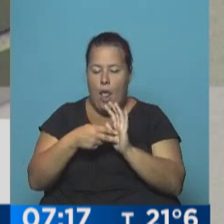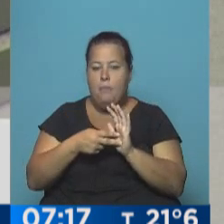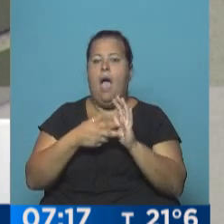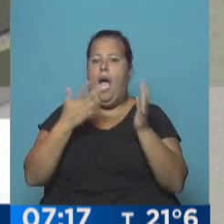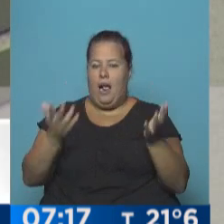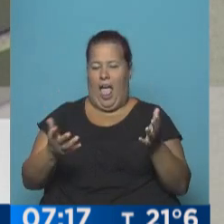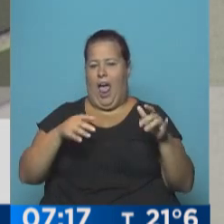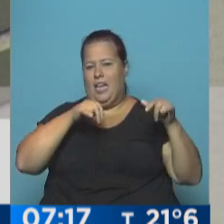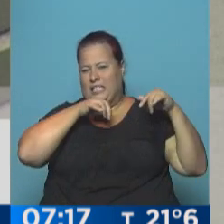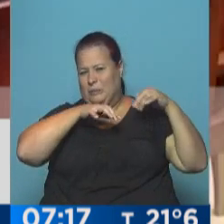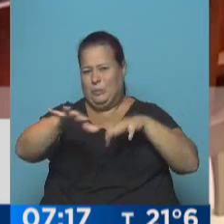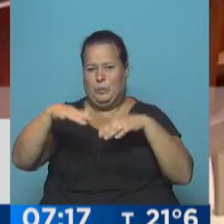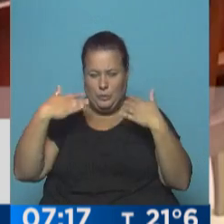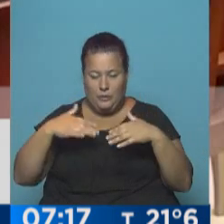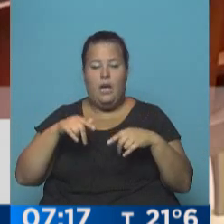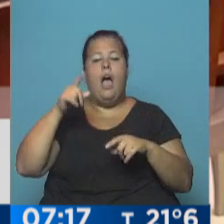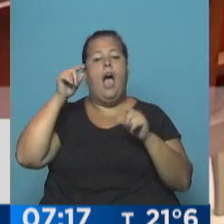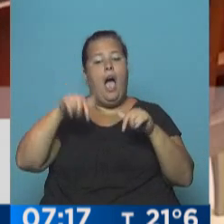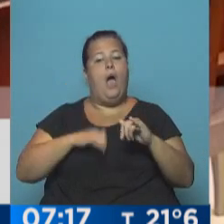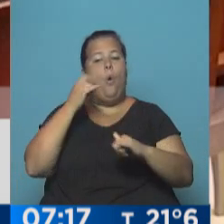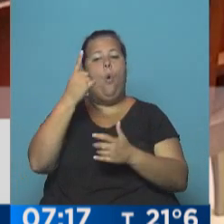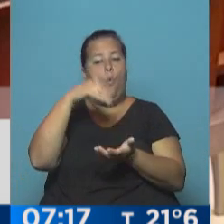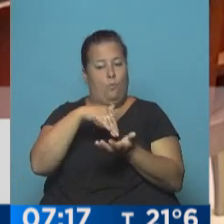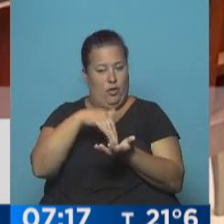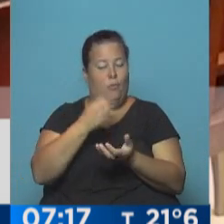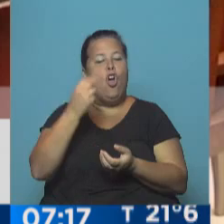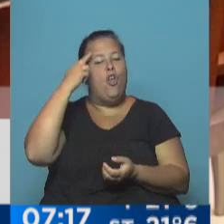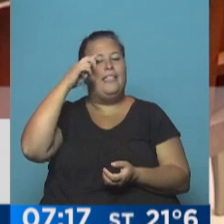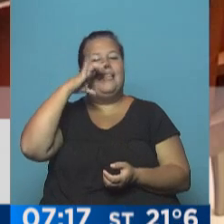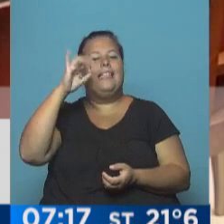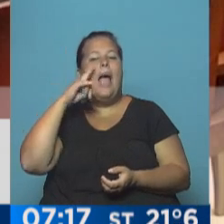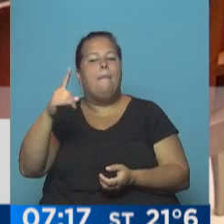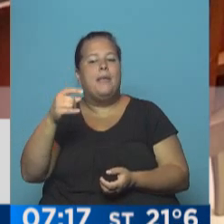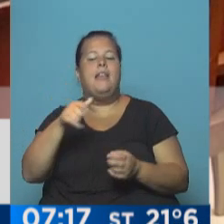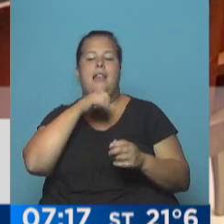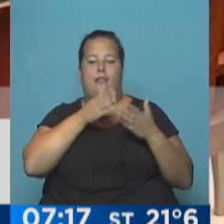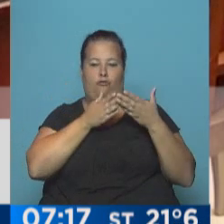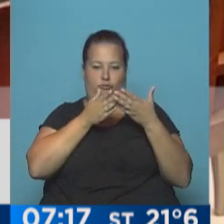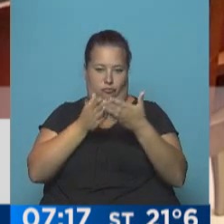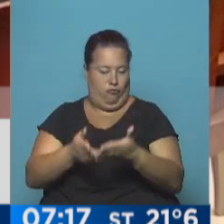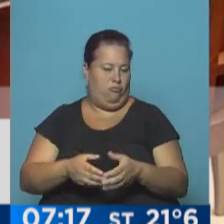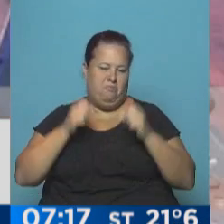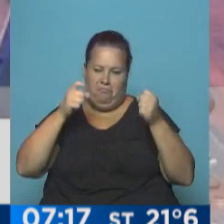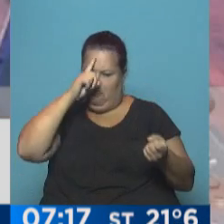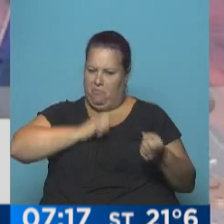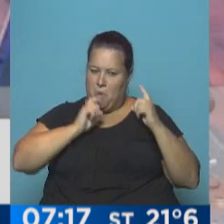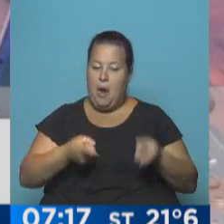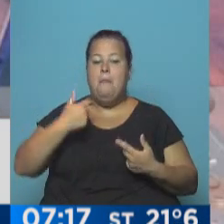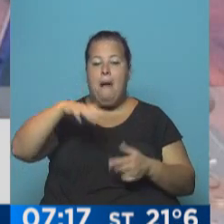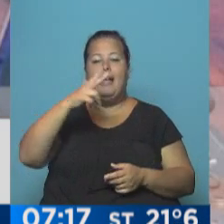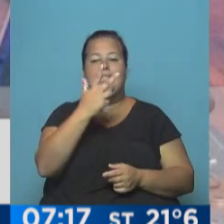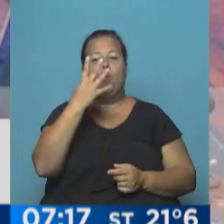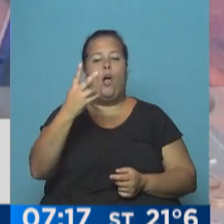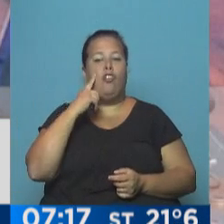hubo una movilidad importantísima. Hablábamos de 1 millón, porque 970.000 lo hicieron por agua, arriesgando todo. Y más de